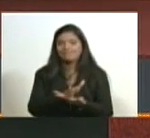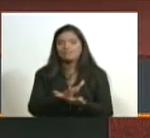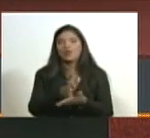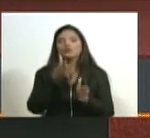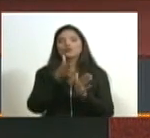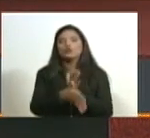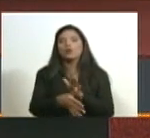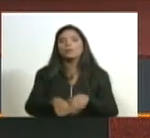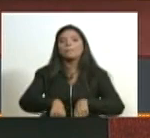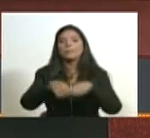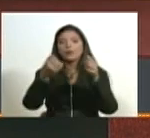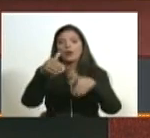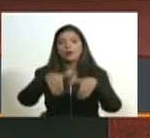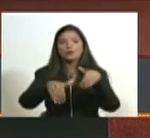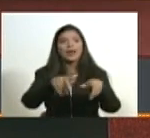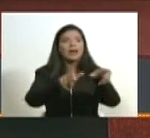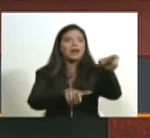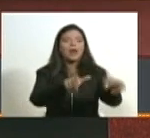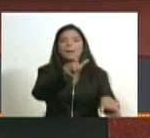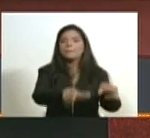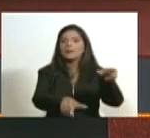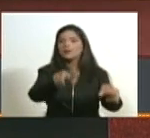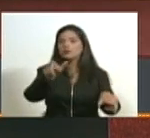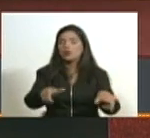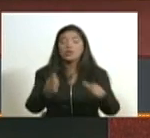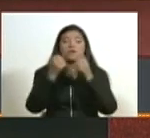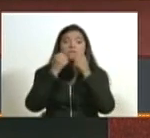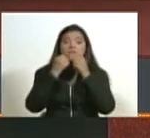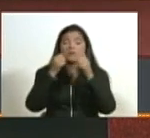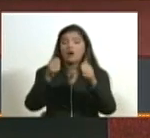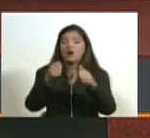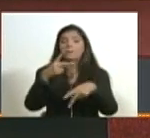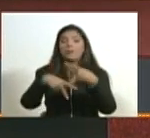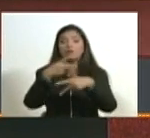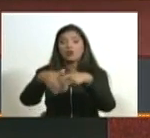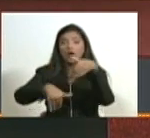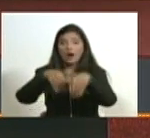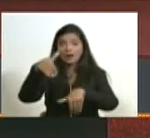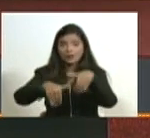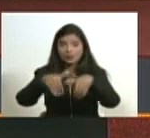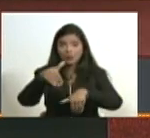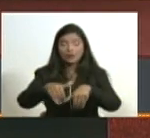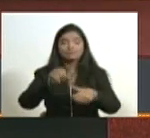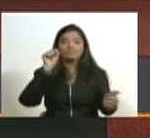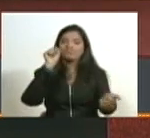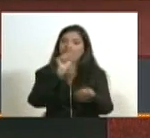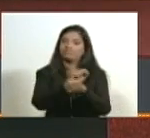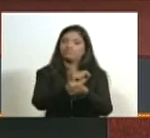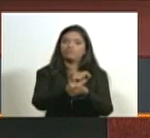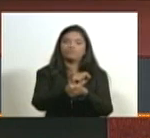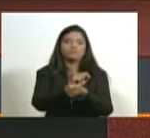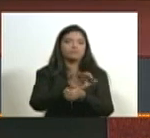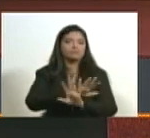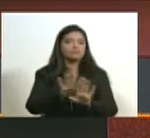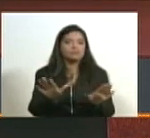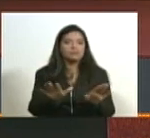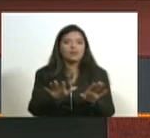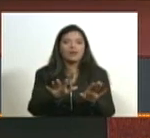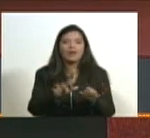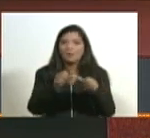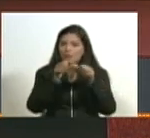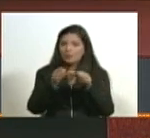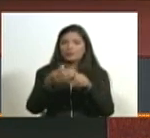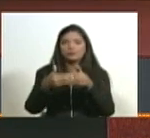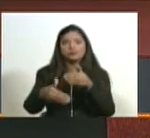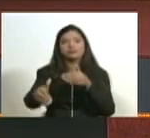electorales. Todo el que sabotee un proceso electoral va a ser detenido antes, durante y después